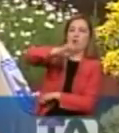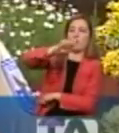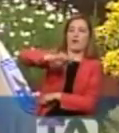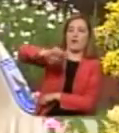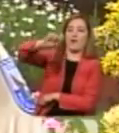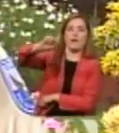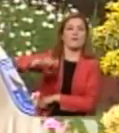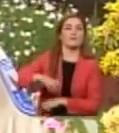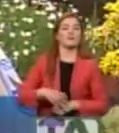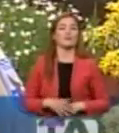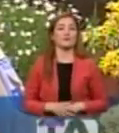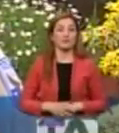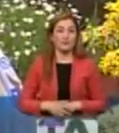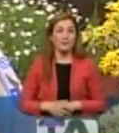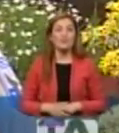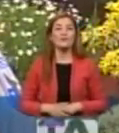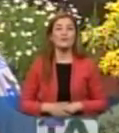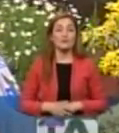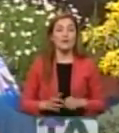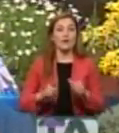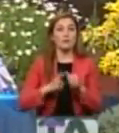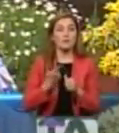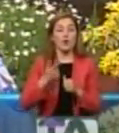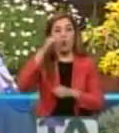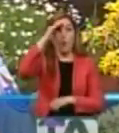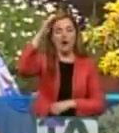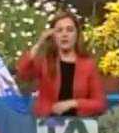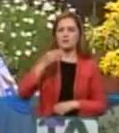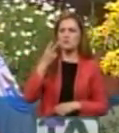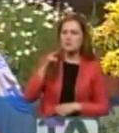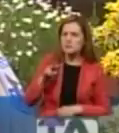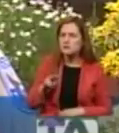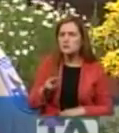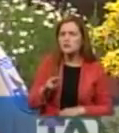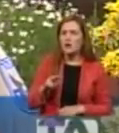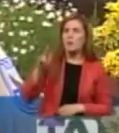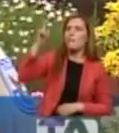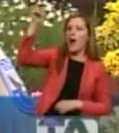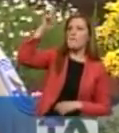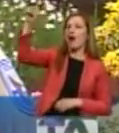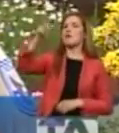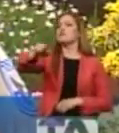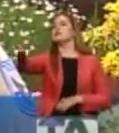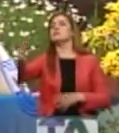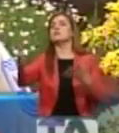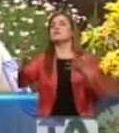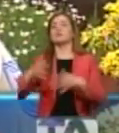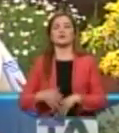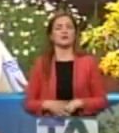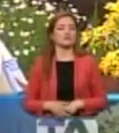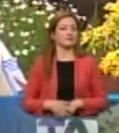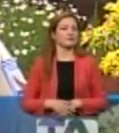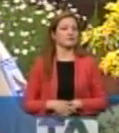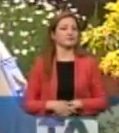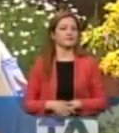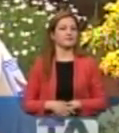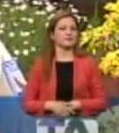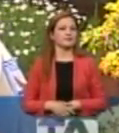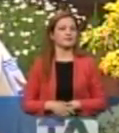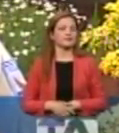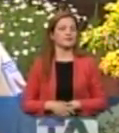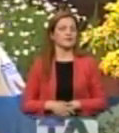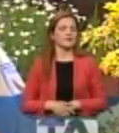Existió una detonación de un arma de fuego, de fogueo, por parte de las guardias de seguridad, por lo que la